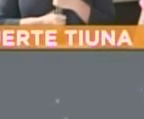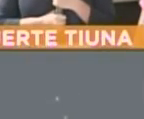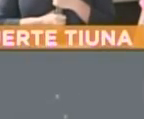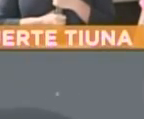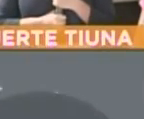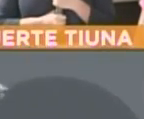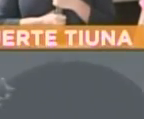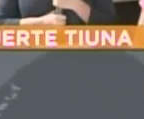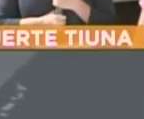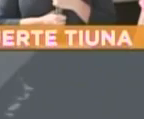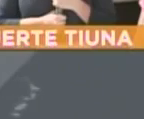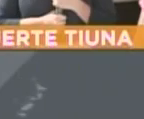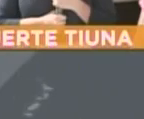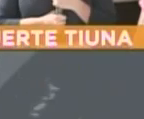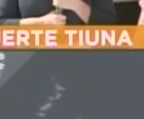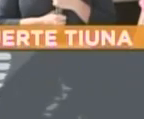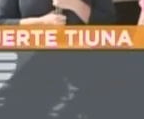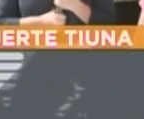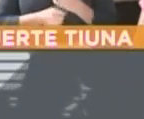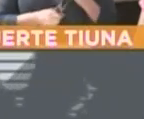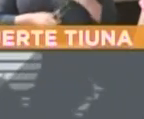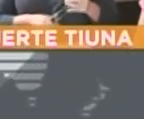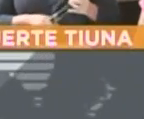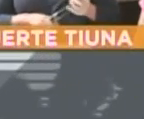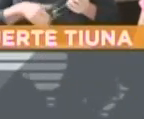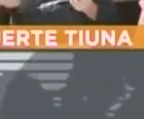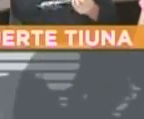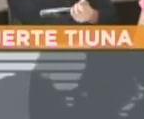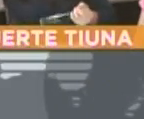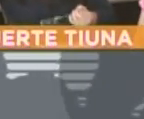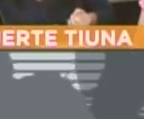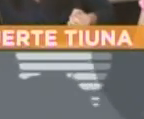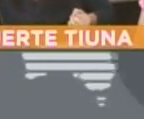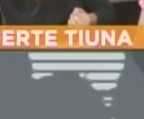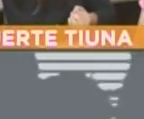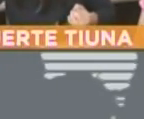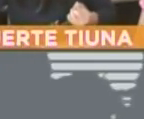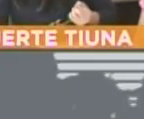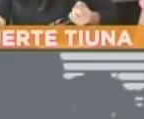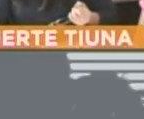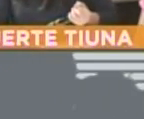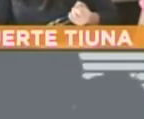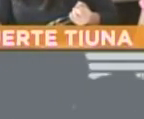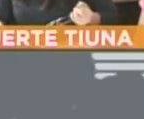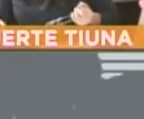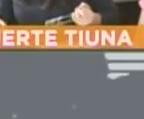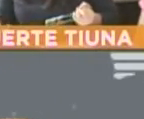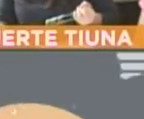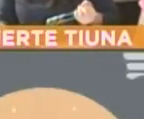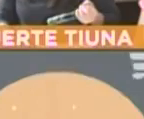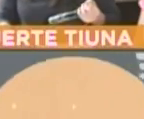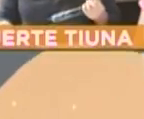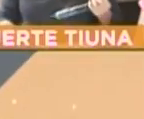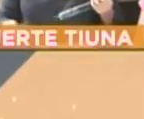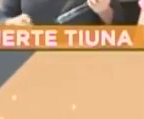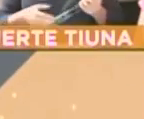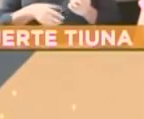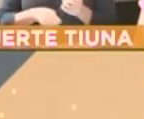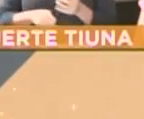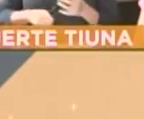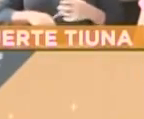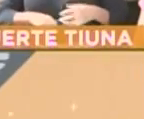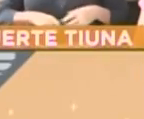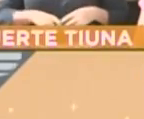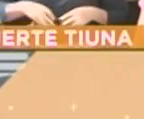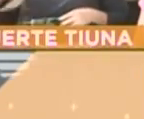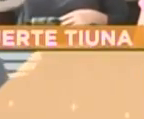61.000 operados. ¿Y dónde? Fíjense ustedes. Ahí están llegando, mira, llegaron tarde, pero vamos